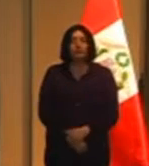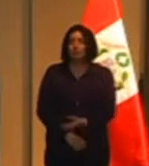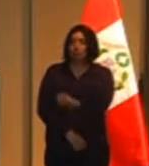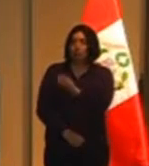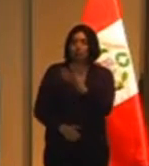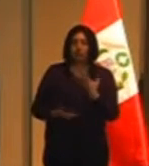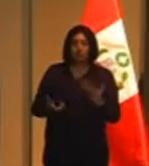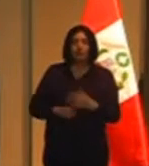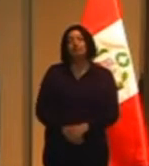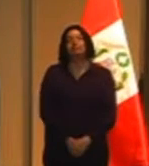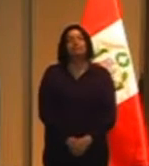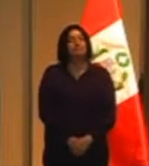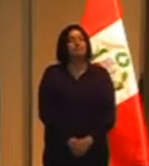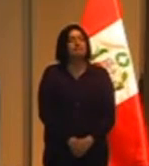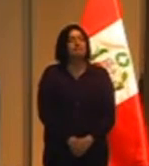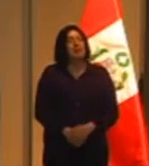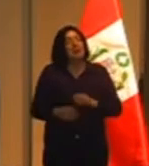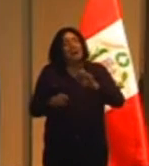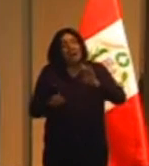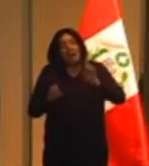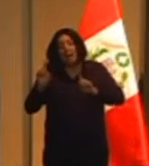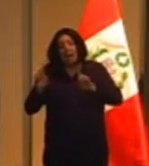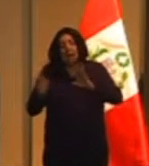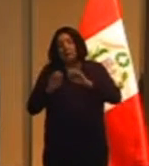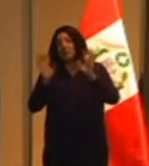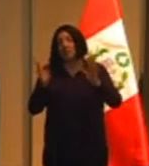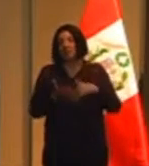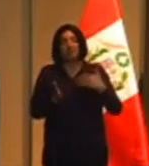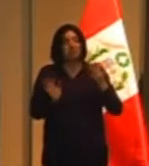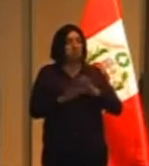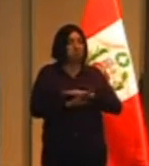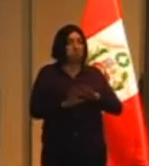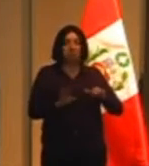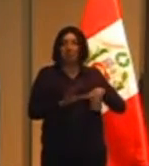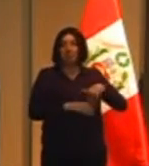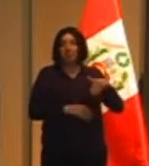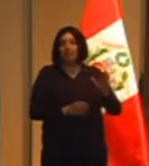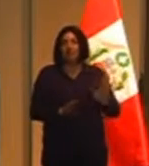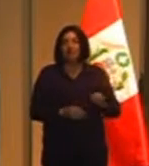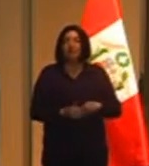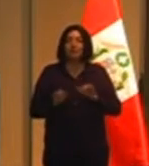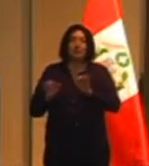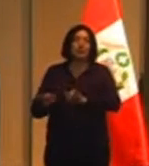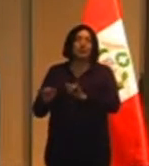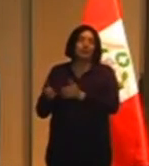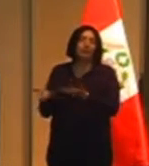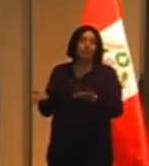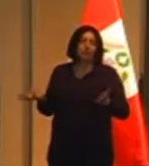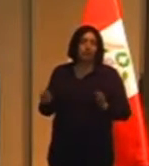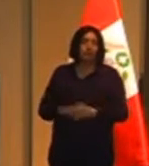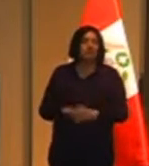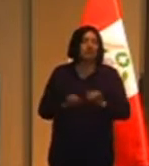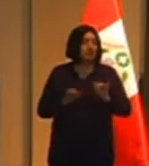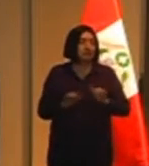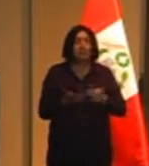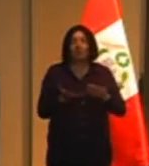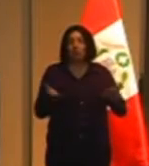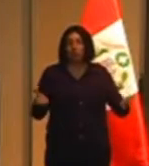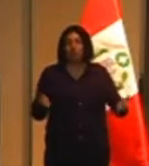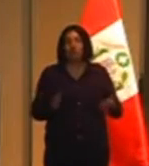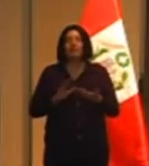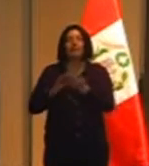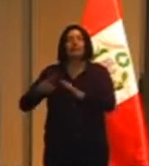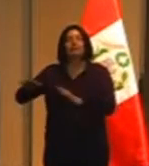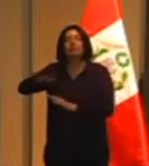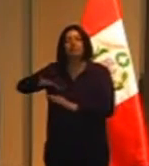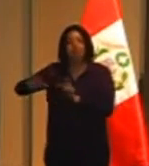hace un momento, algún día no vamos a estar acá, pero tienen que quedar cosas. Y tienen que quedar cosas para la